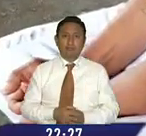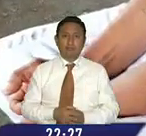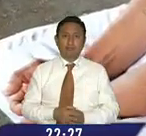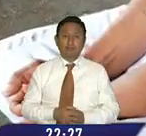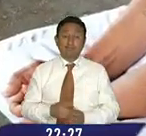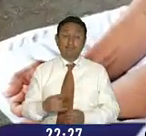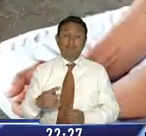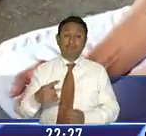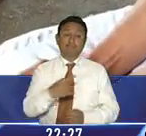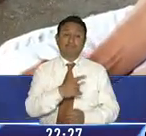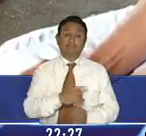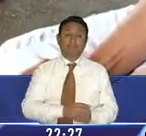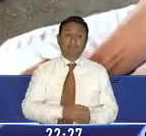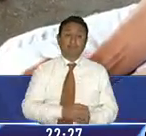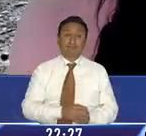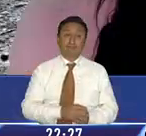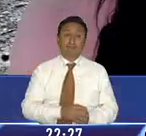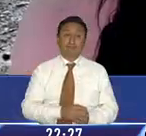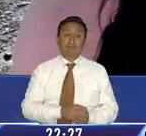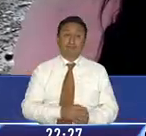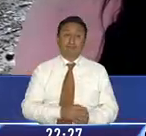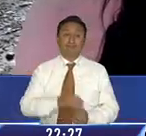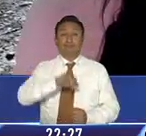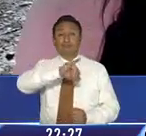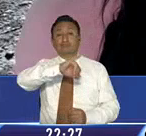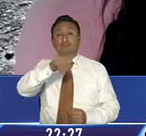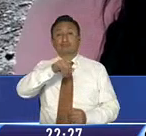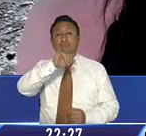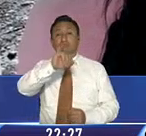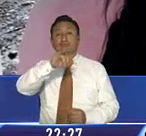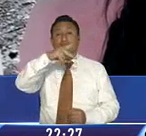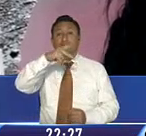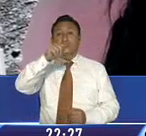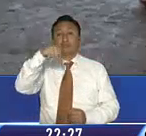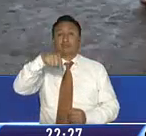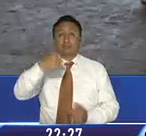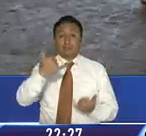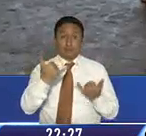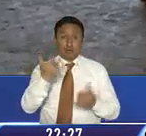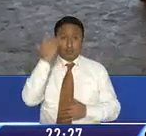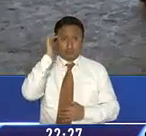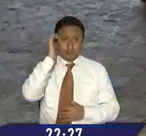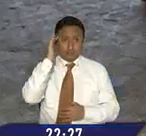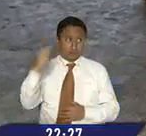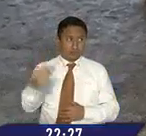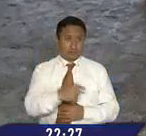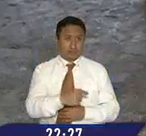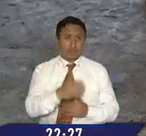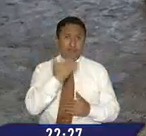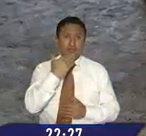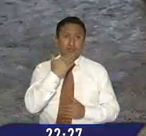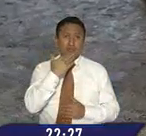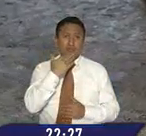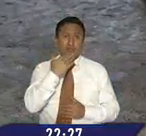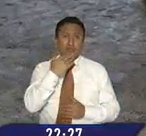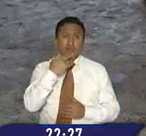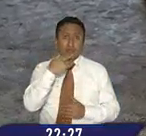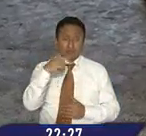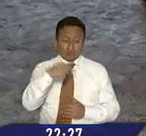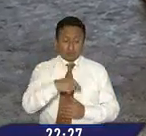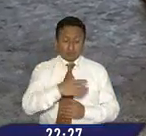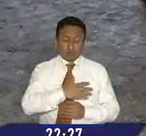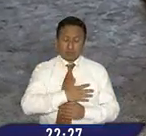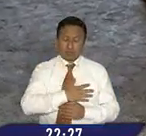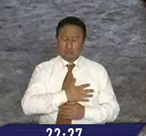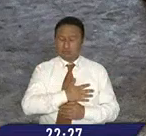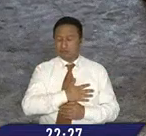la triste realidad que afrontan los Jipa, en medio de la zozobra e incertidumbre, porque no encuentran la manera de cómo superar este duro